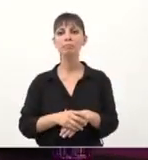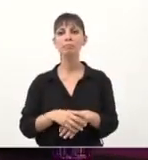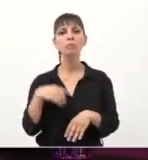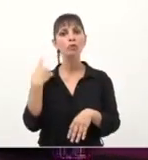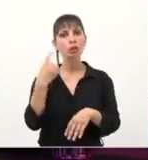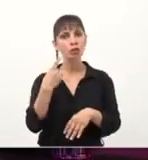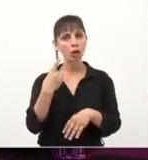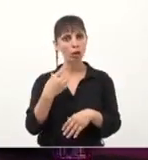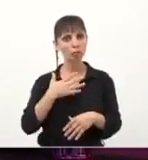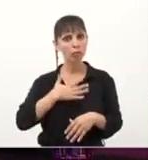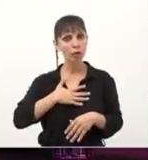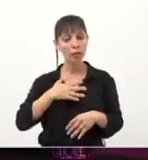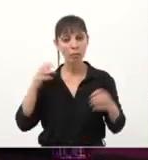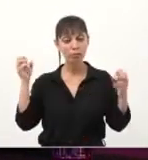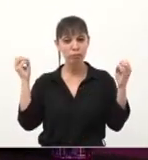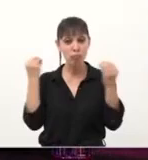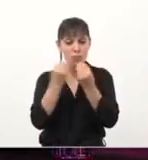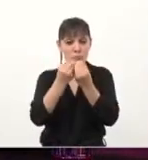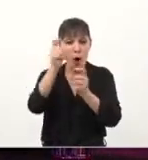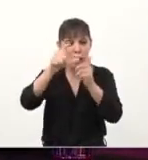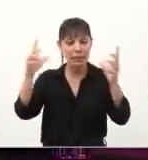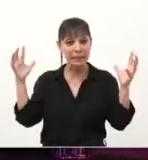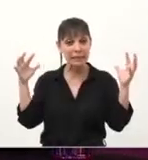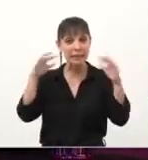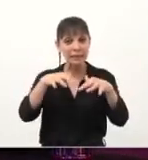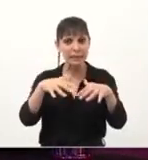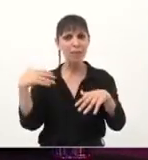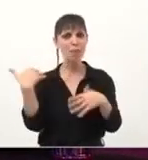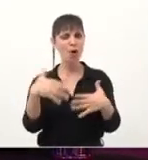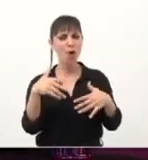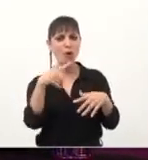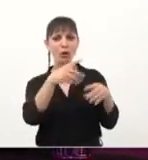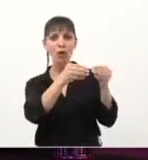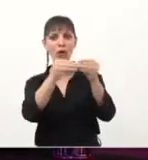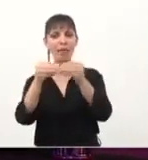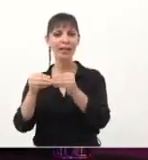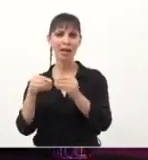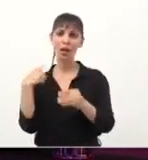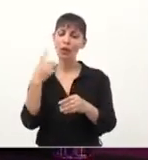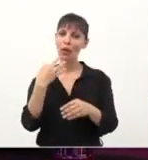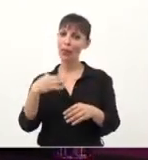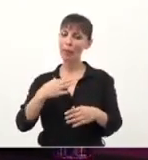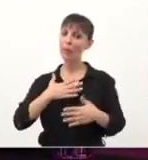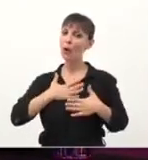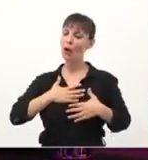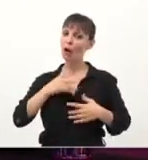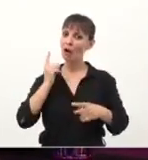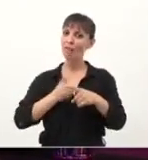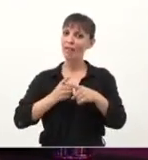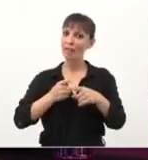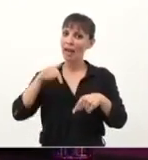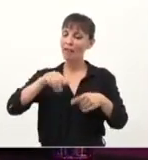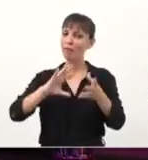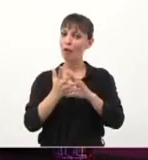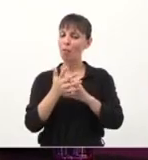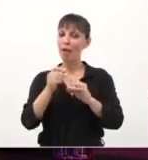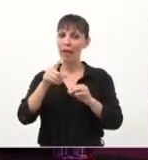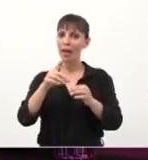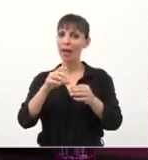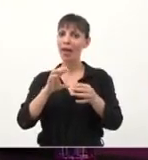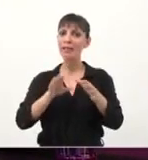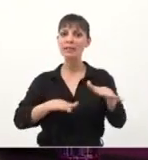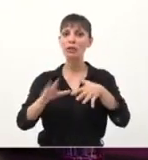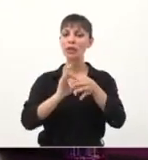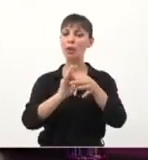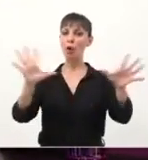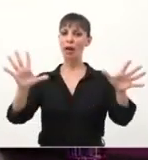Hay muchísima gente en el estudio, hay muchos colegas, y hay que festejar este tipo de hechos democráticos y este